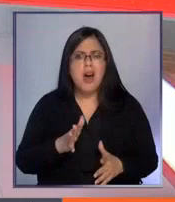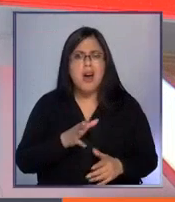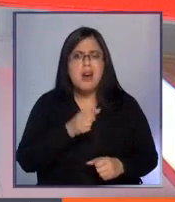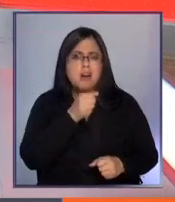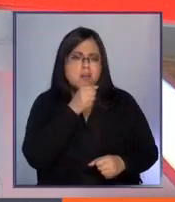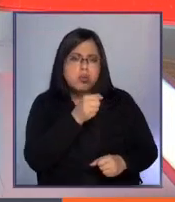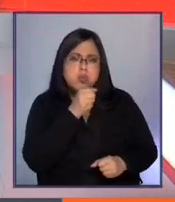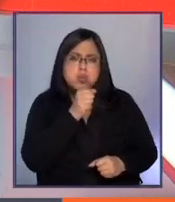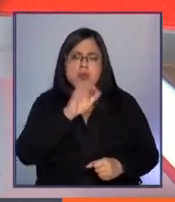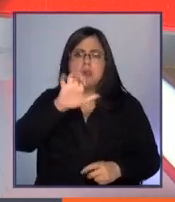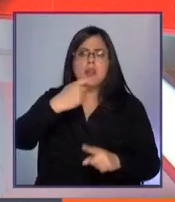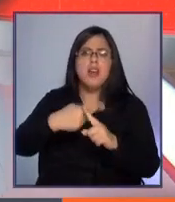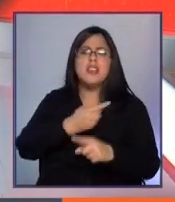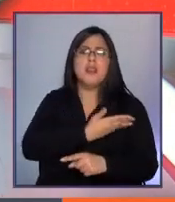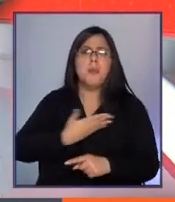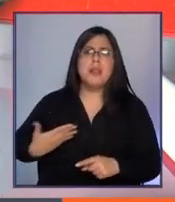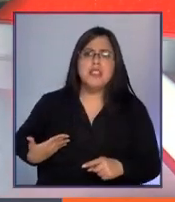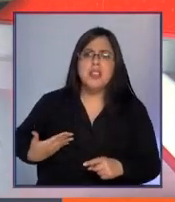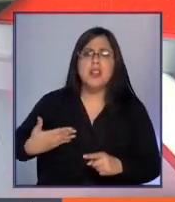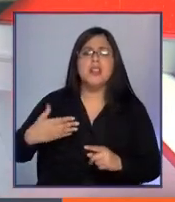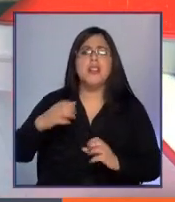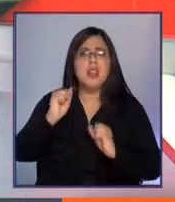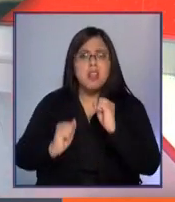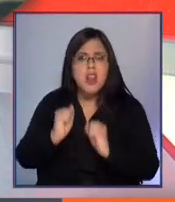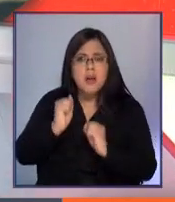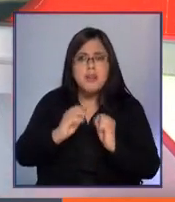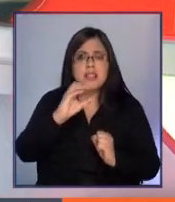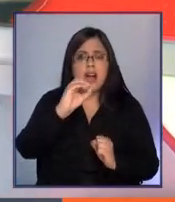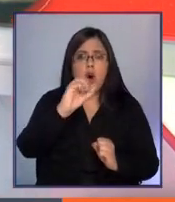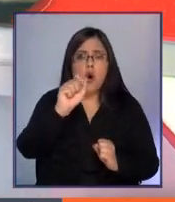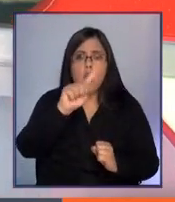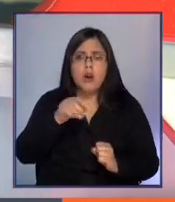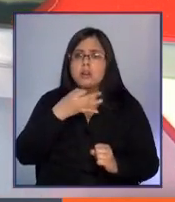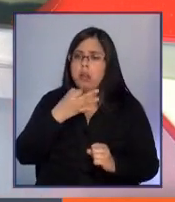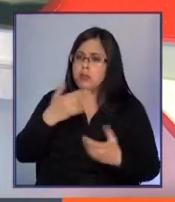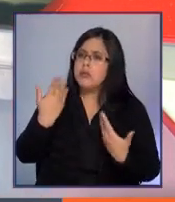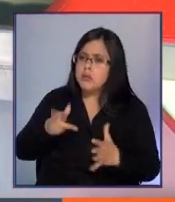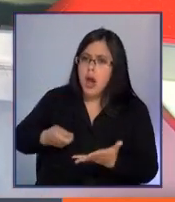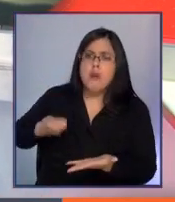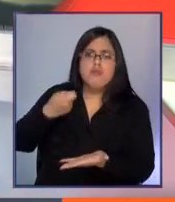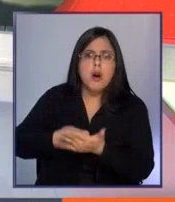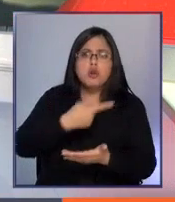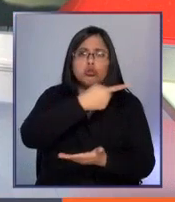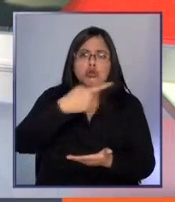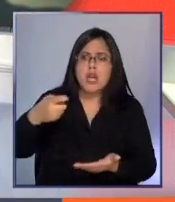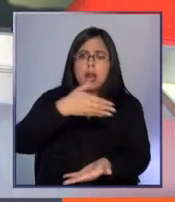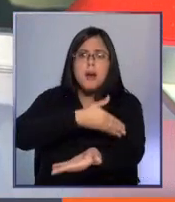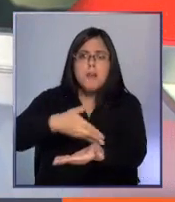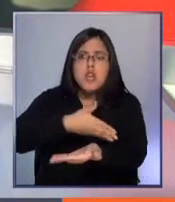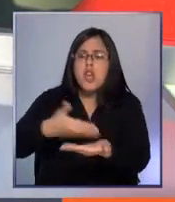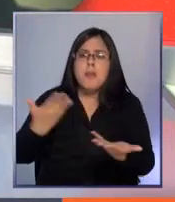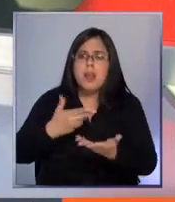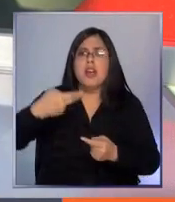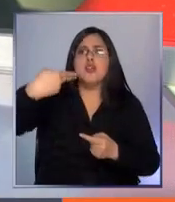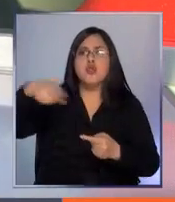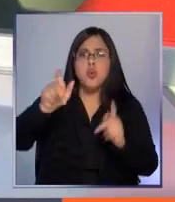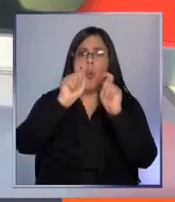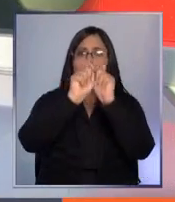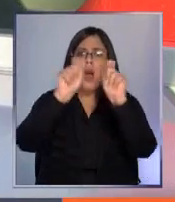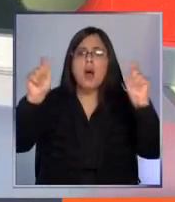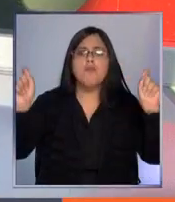del expresidente de esa compañía que habría asegurado que entregó más de 100 millones de pesos a su campaña electoral en el